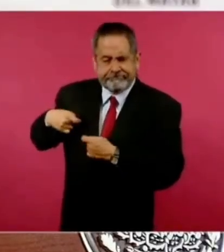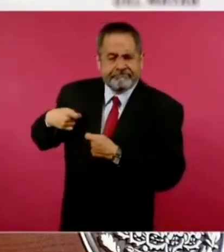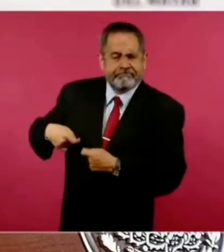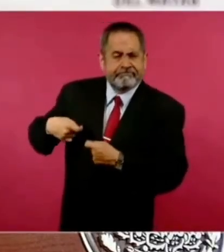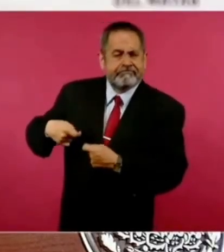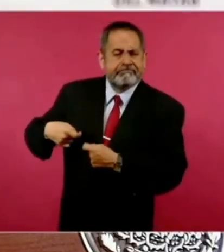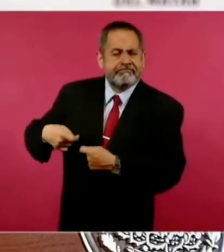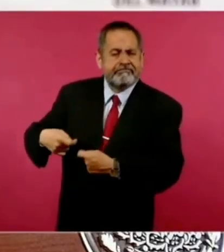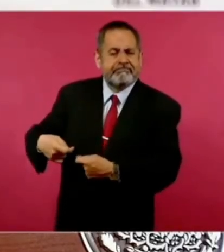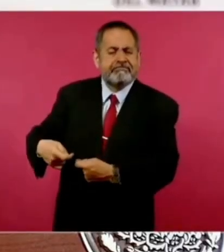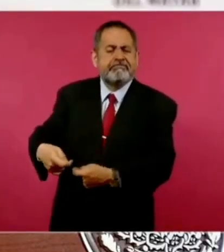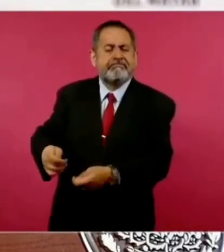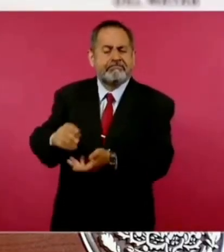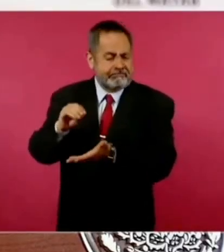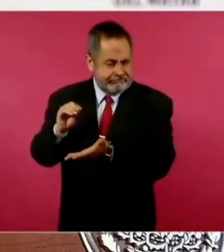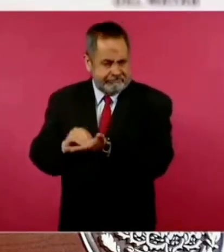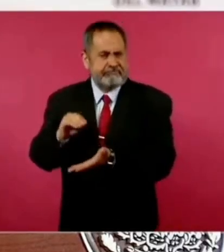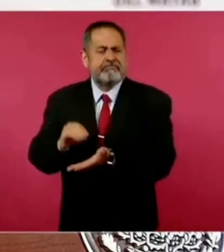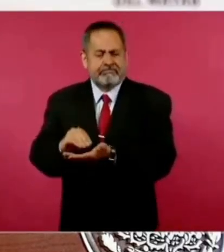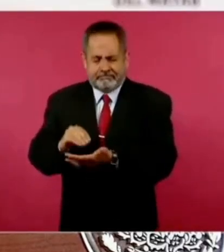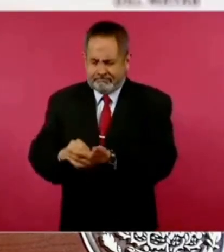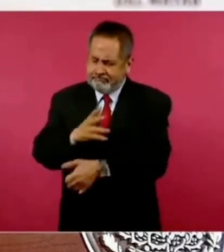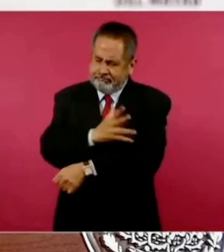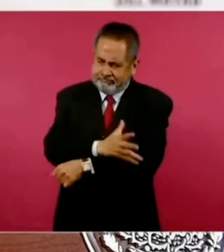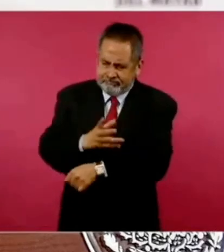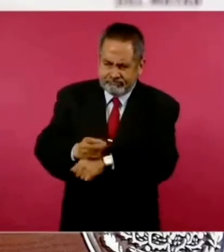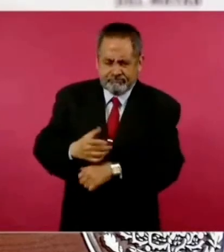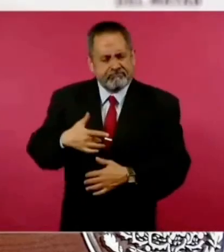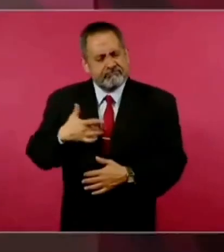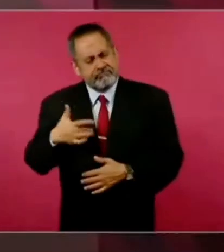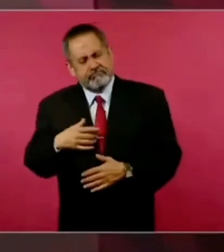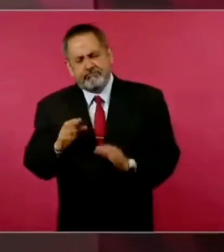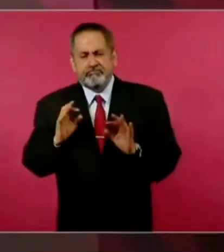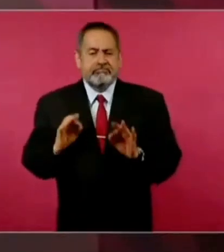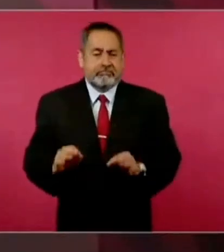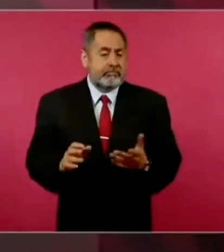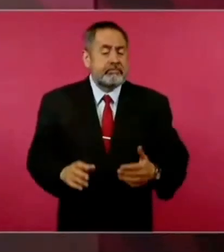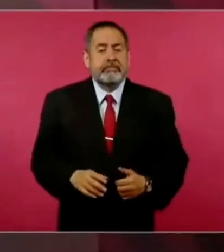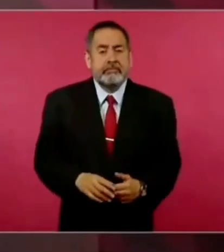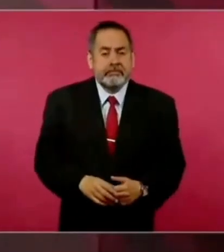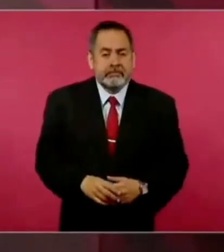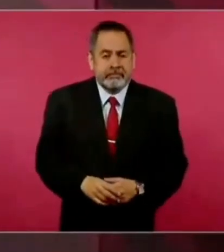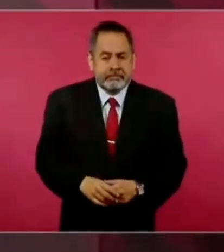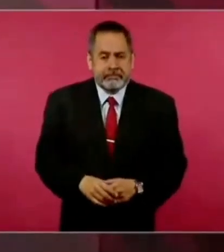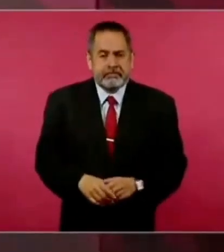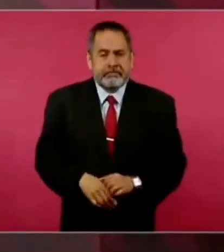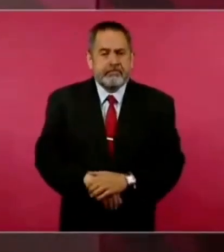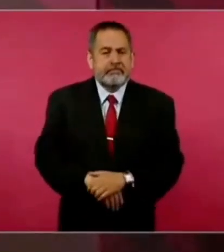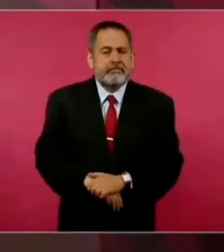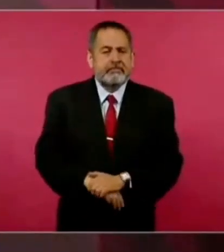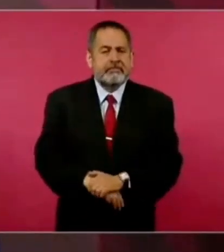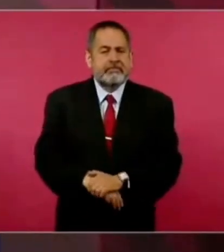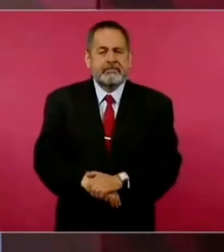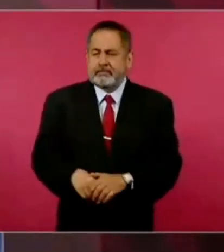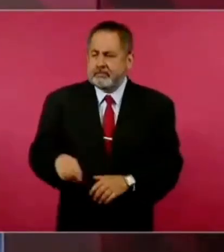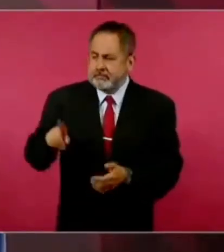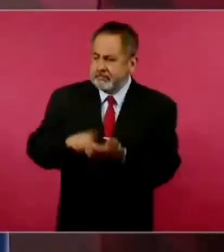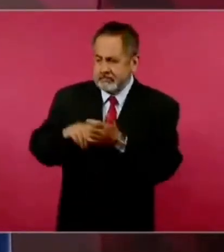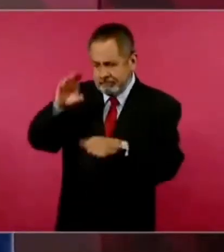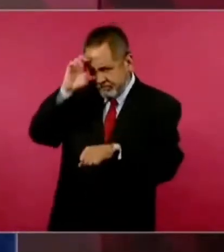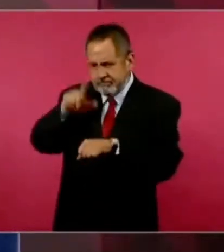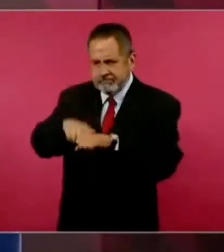mantenido, han resistido una gran reserva de valores